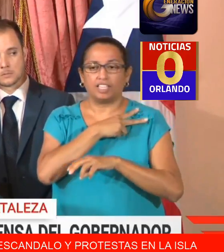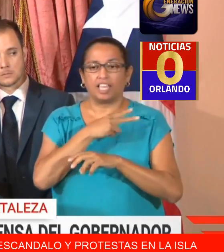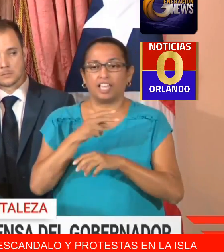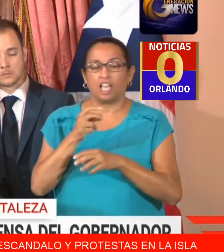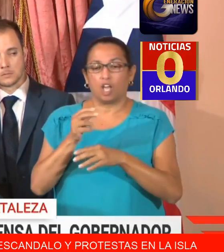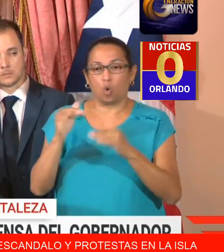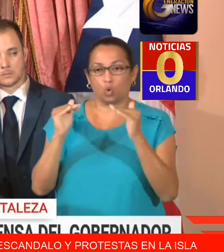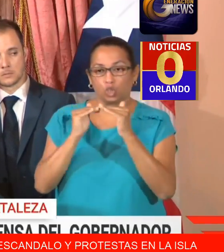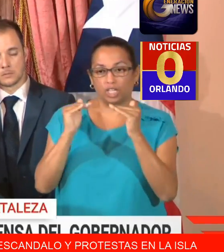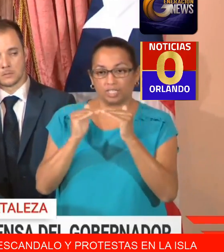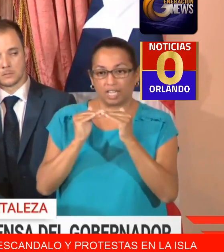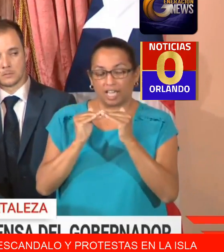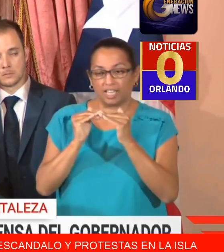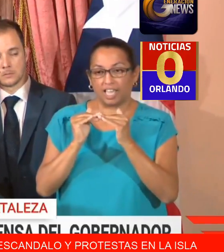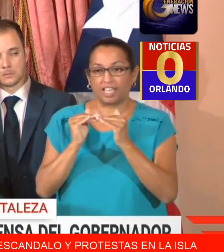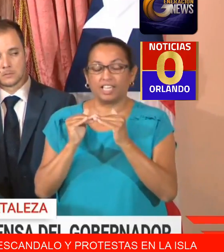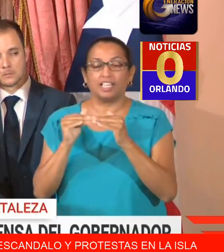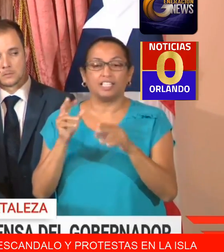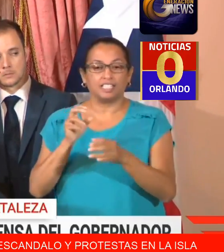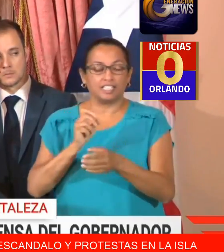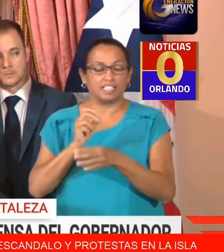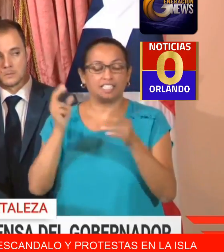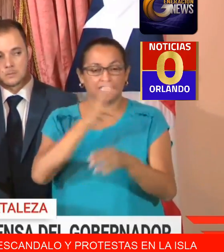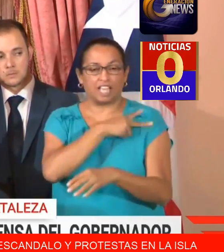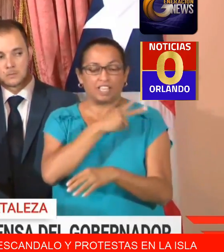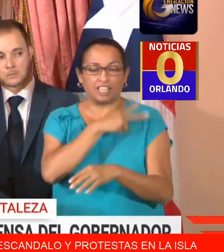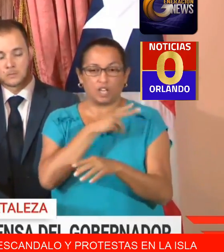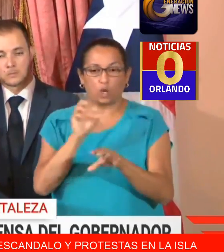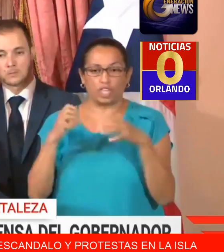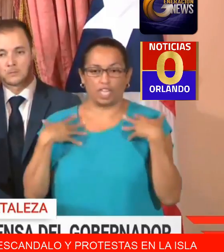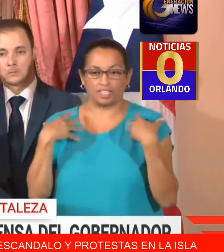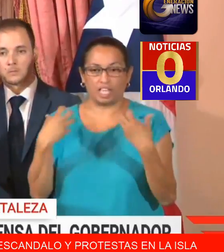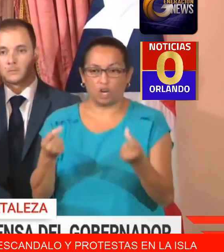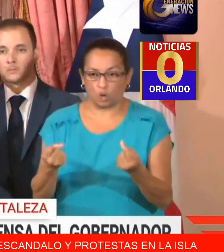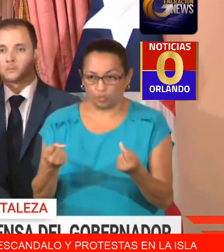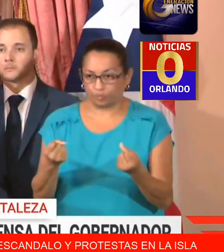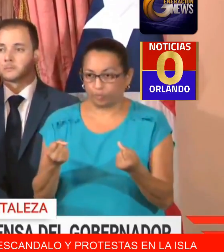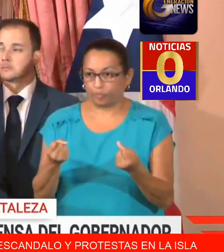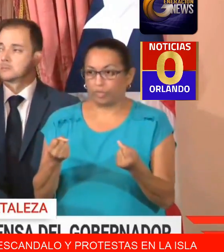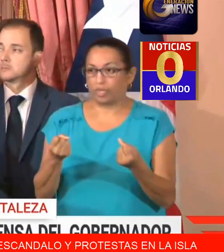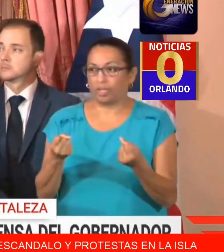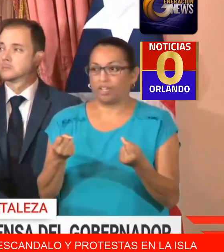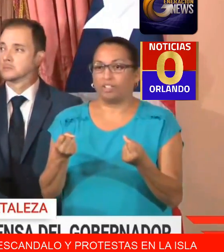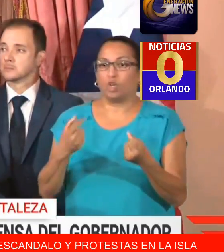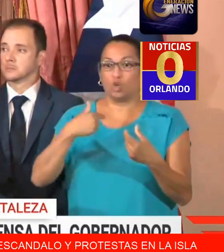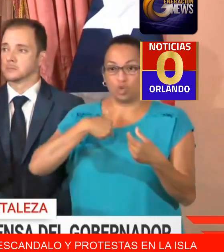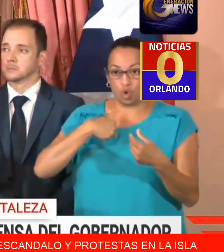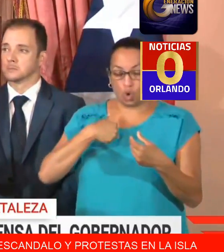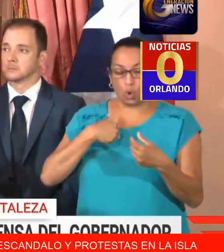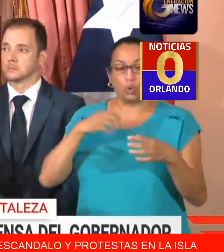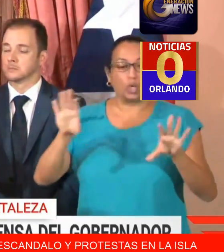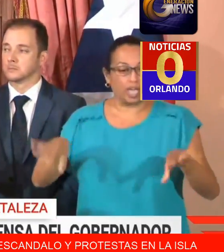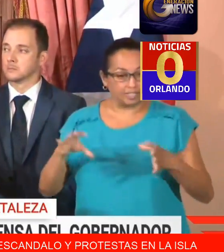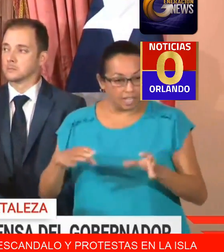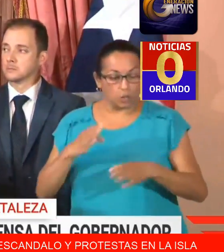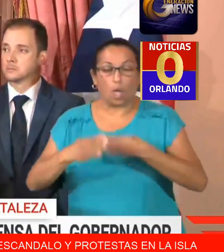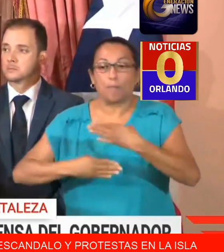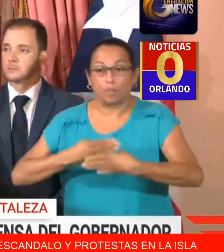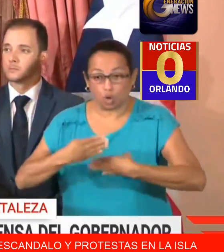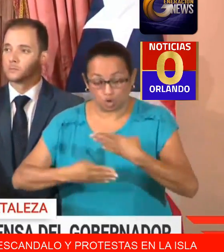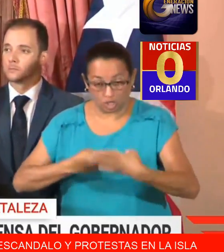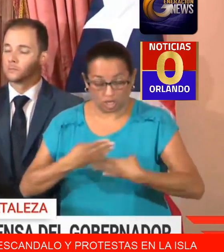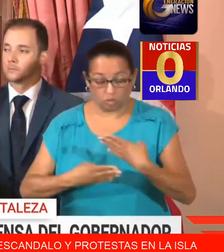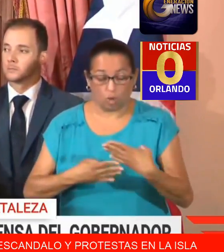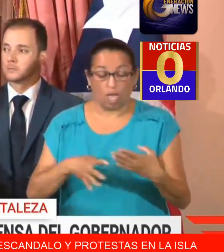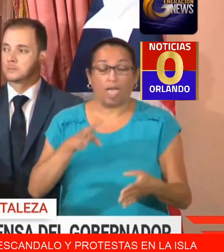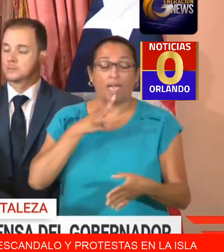renuncie. Quisiera saber si hay un tipo de protocolo que se ha activado para atender la situación. Y dentro de esa misma pregunta, me gustaría saber cómo han trabajado esto con el